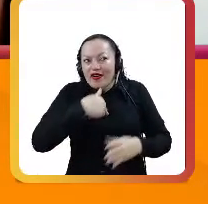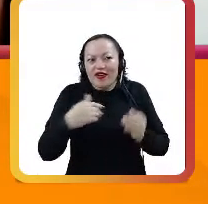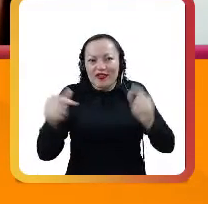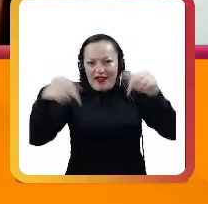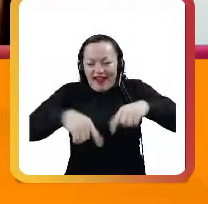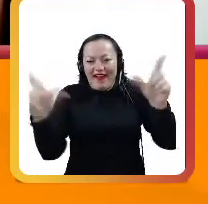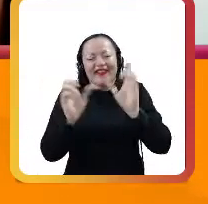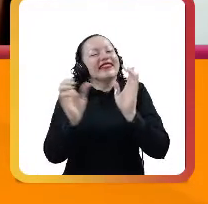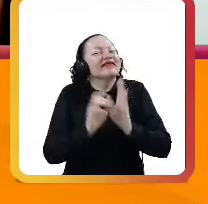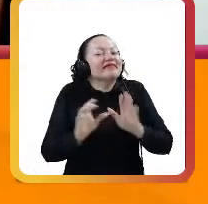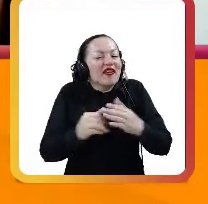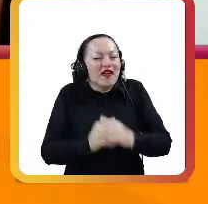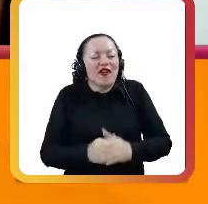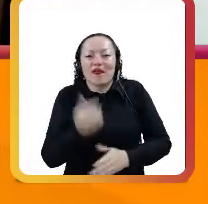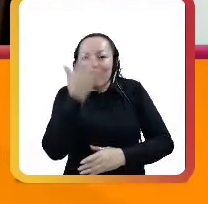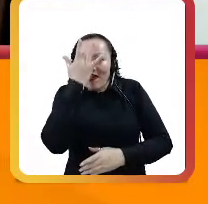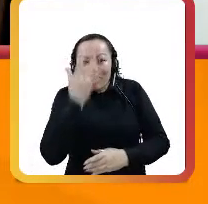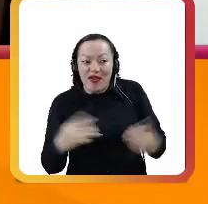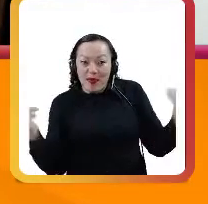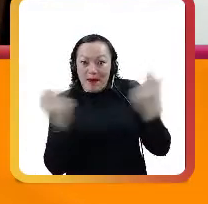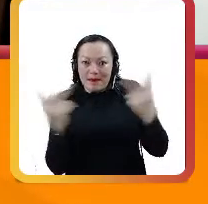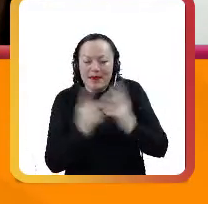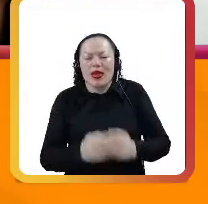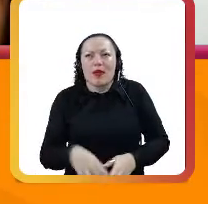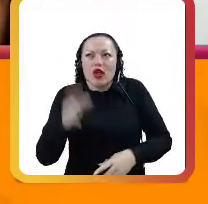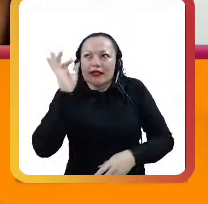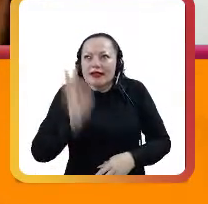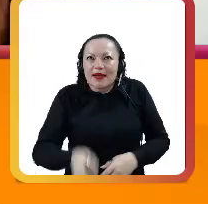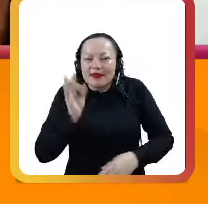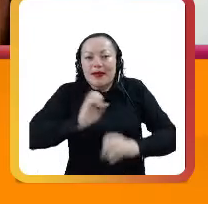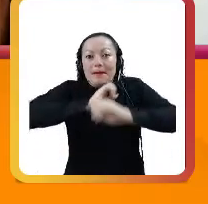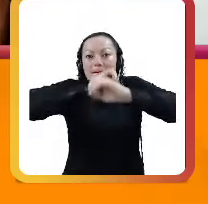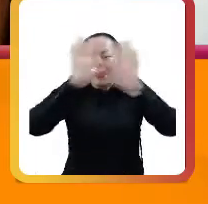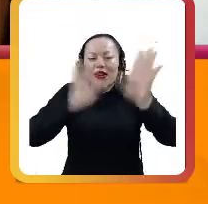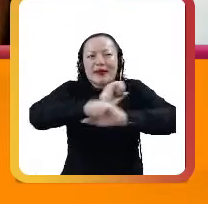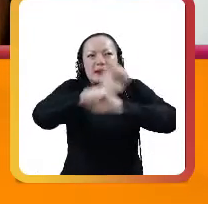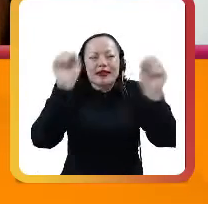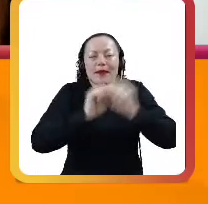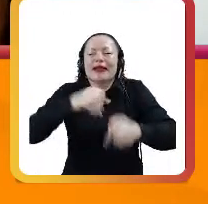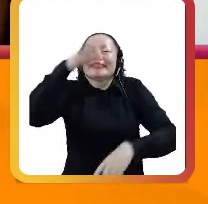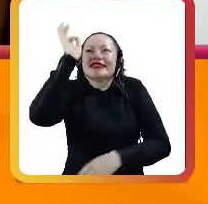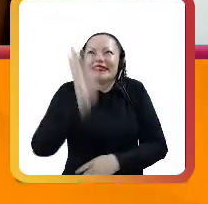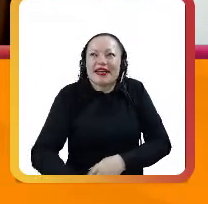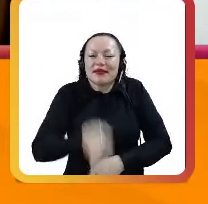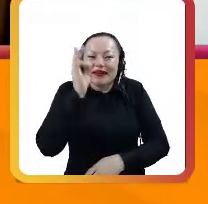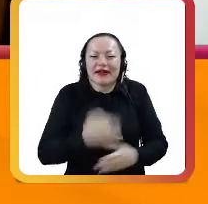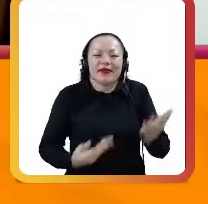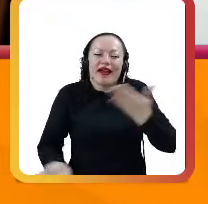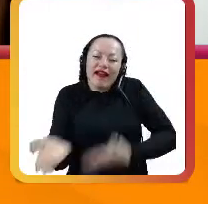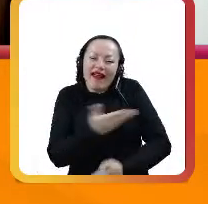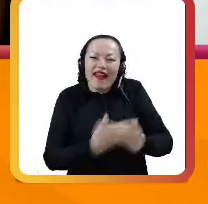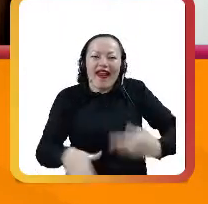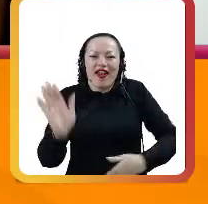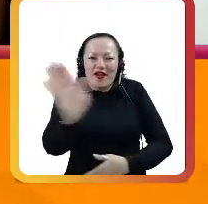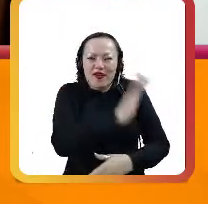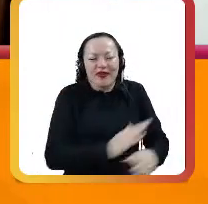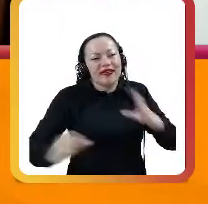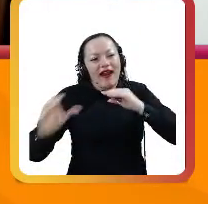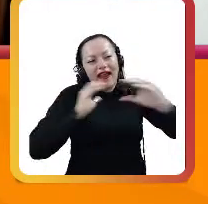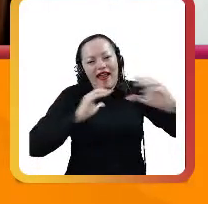nuestro fanpage, de nuestro Facebook Live que todas las mañanas tenemos y que a esta hora pues lo compartimos con todos nuestros